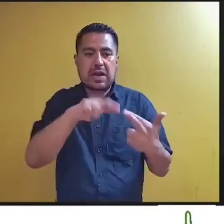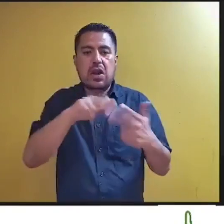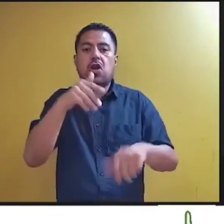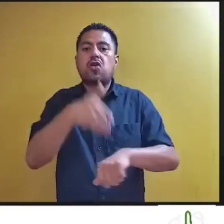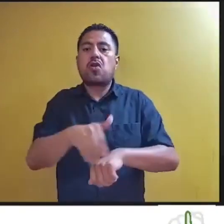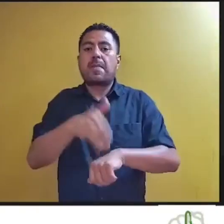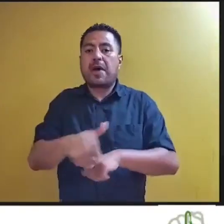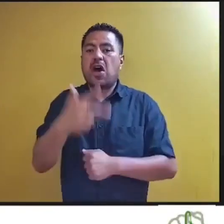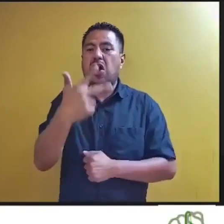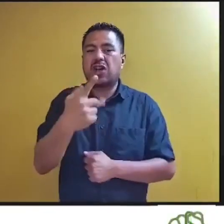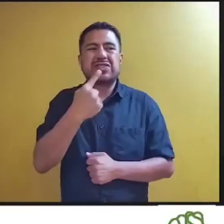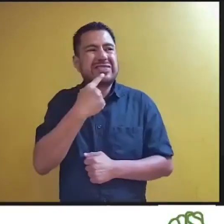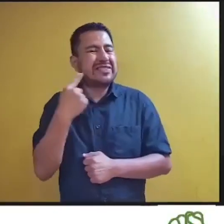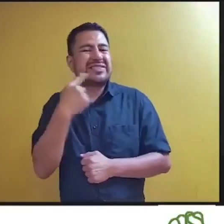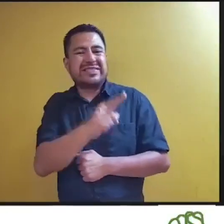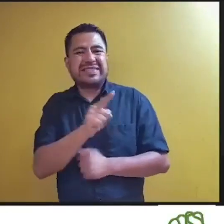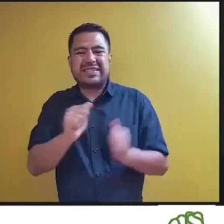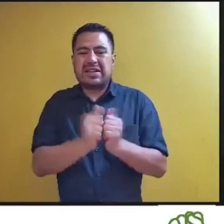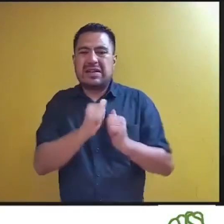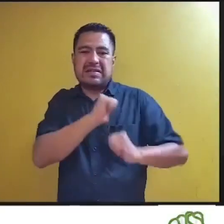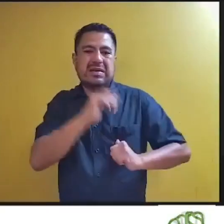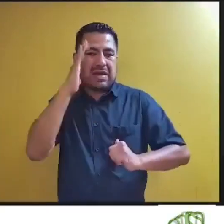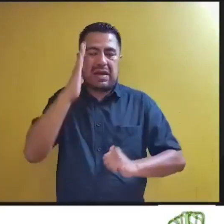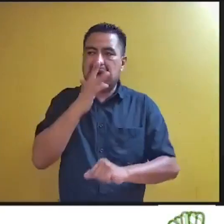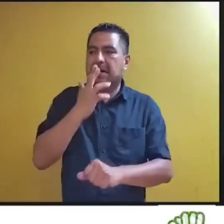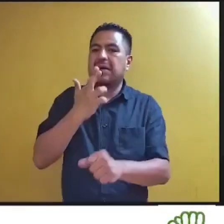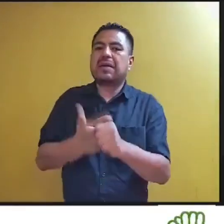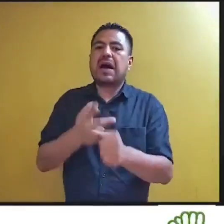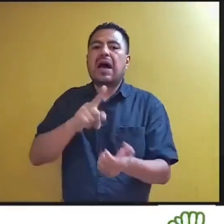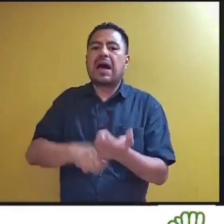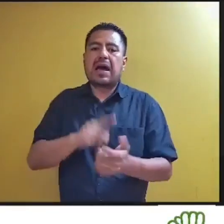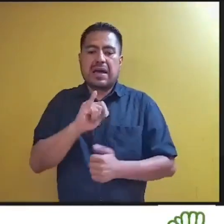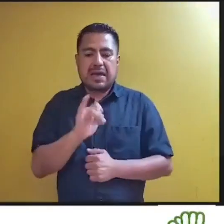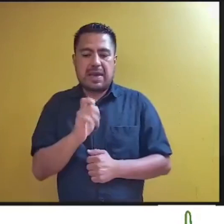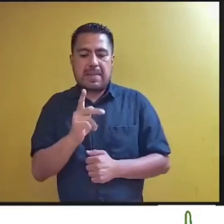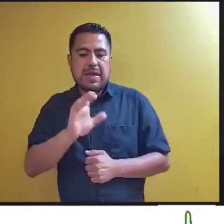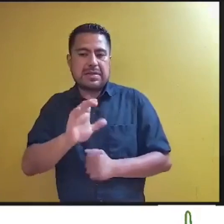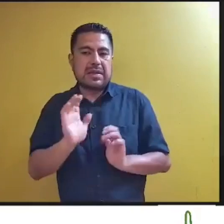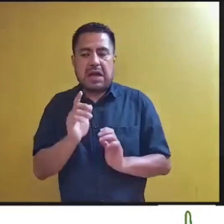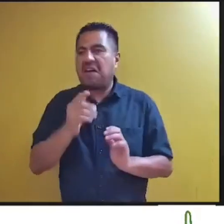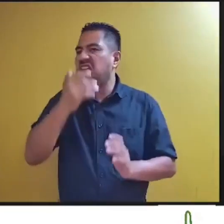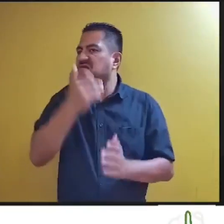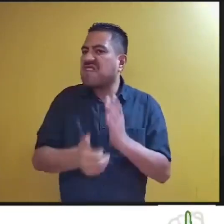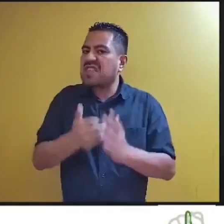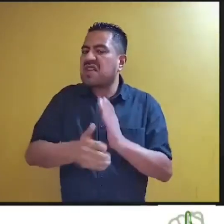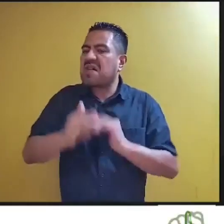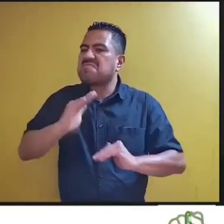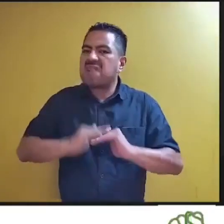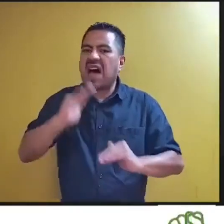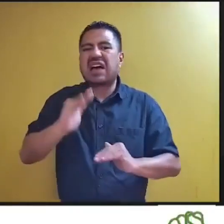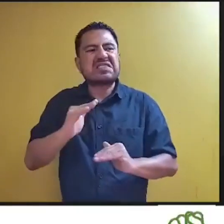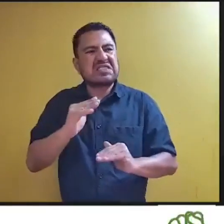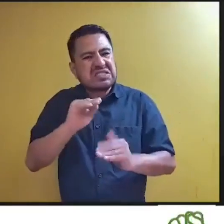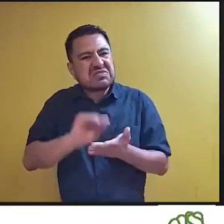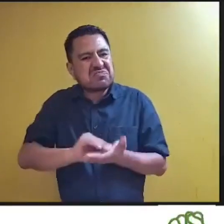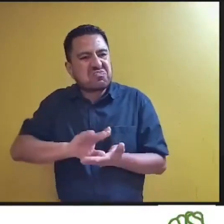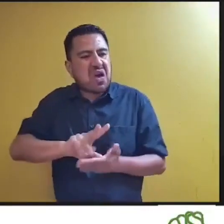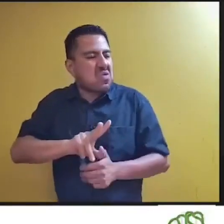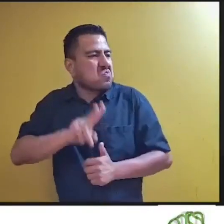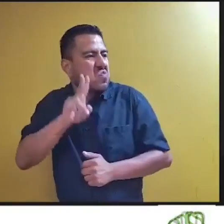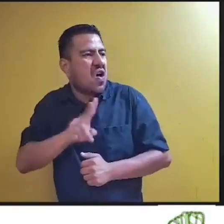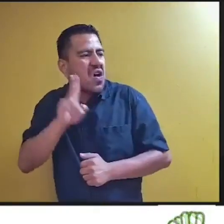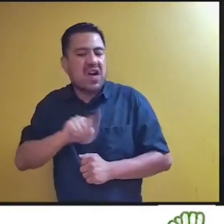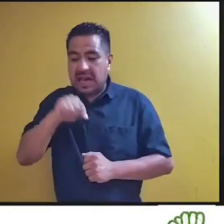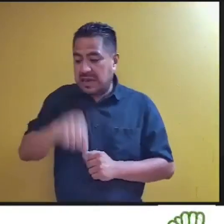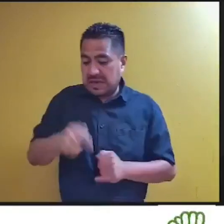en el acuerdo impugnado, a la luz de la facultad discrecional que posee el IEP Segro, carece de fundamentación y motivación. Al respecto, este